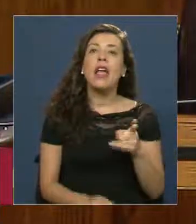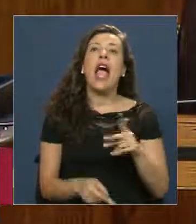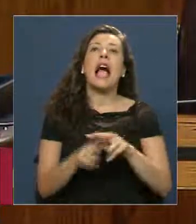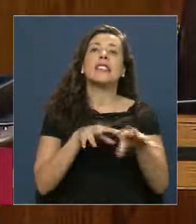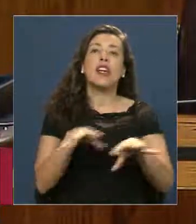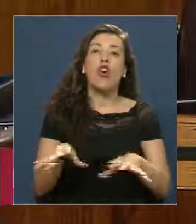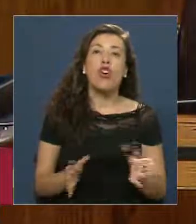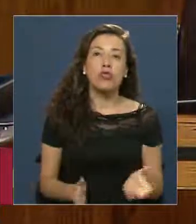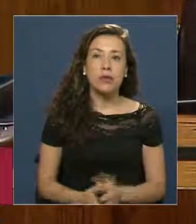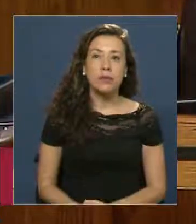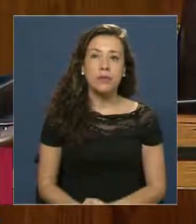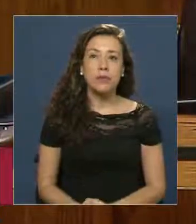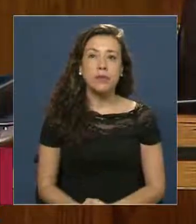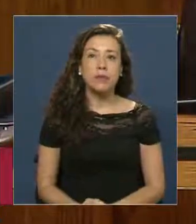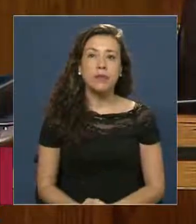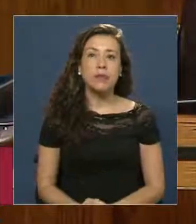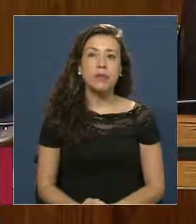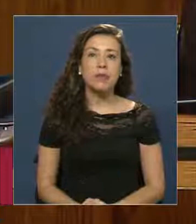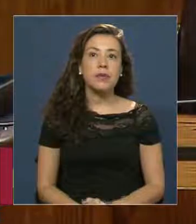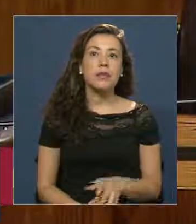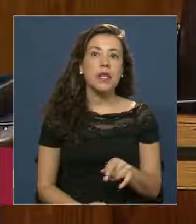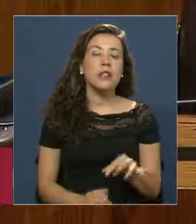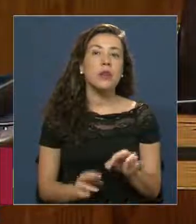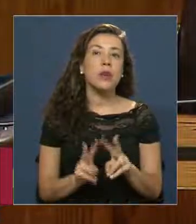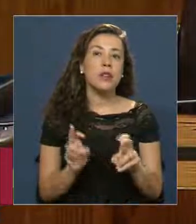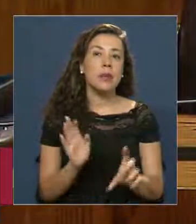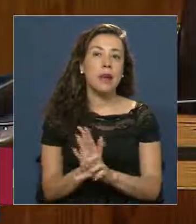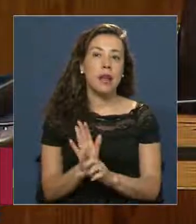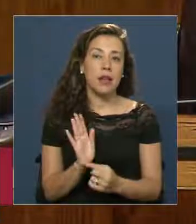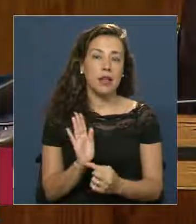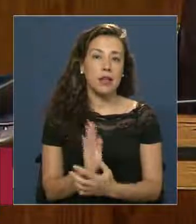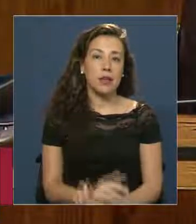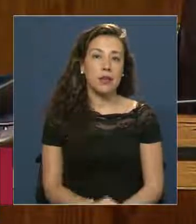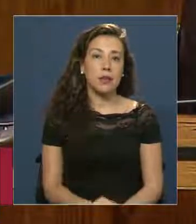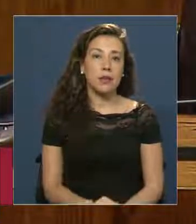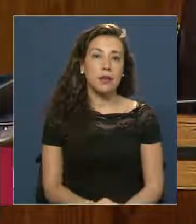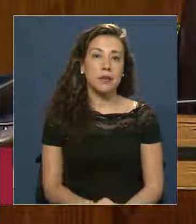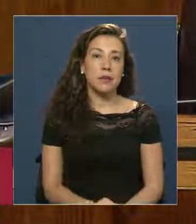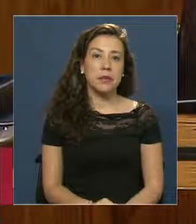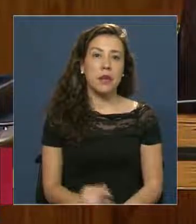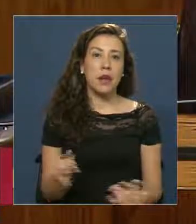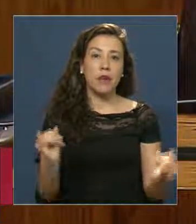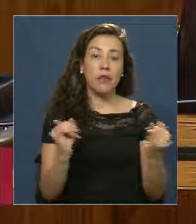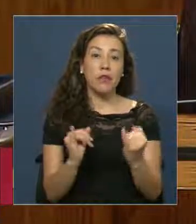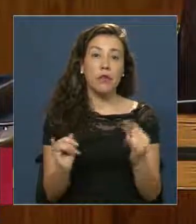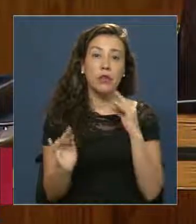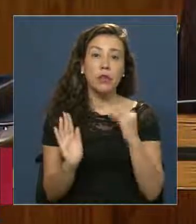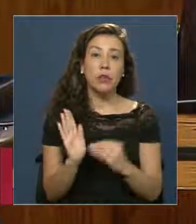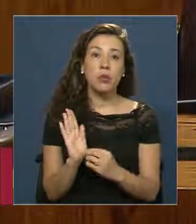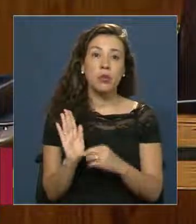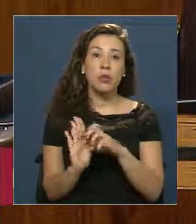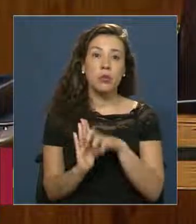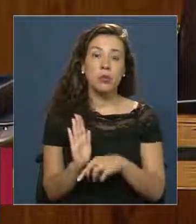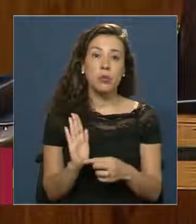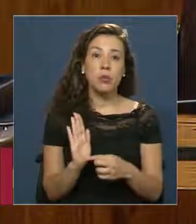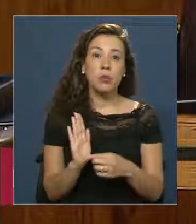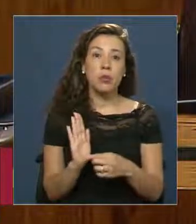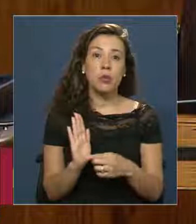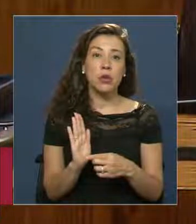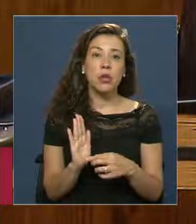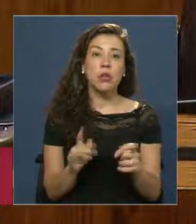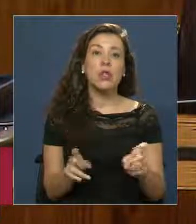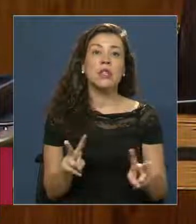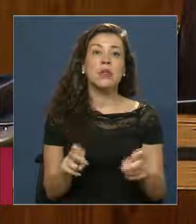resultado. Y eso sí que cae dentro del ámbito de lo jurídico. La forma como está establecido este proyecto respecto al